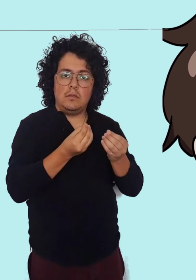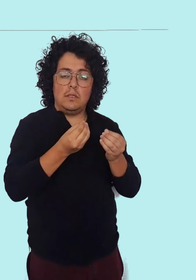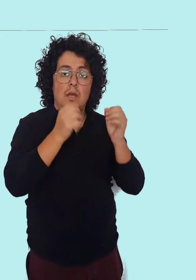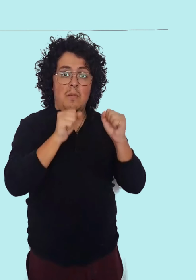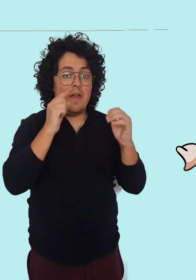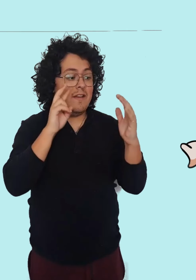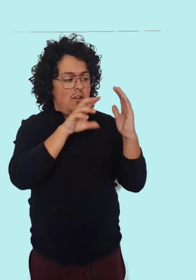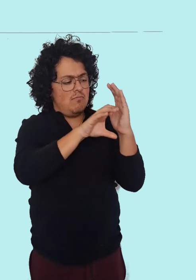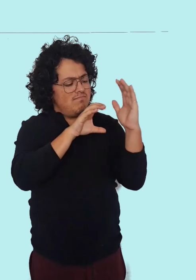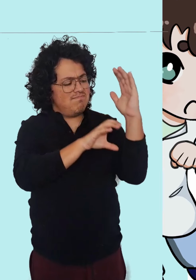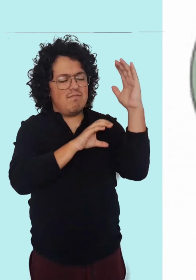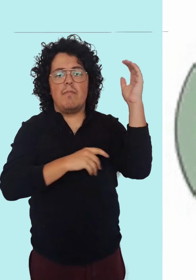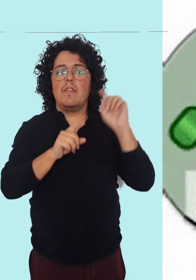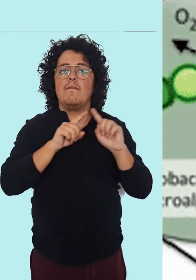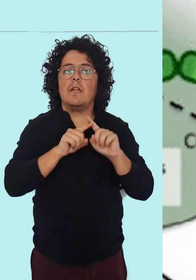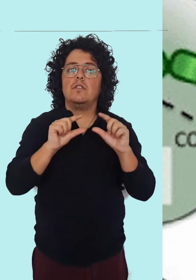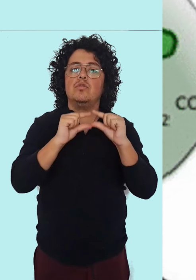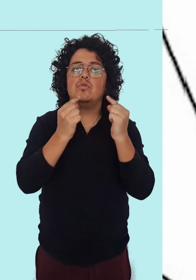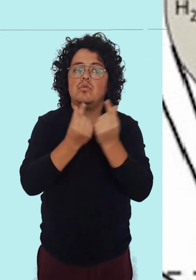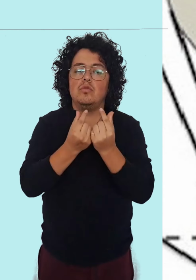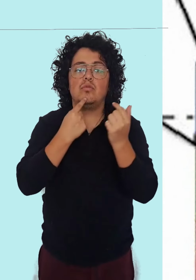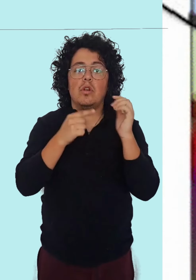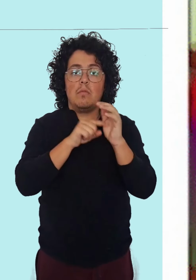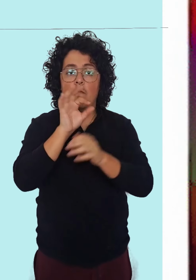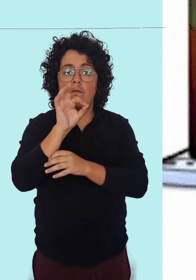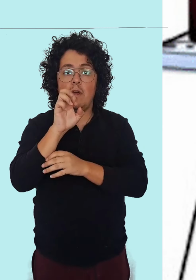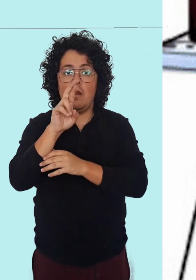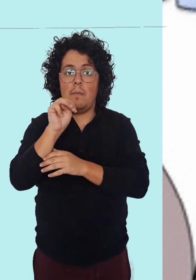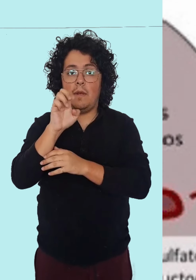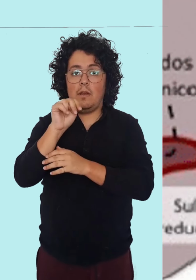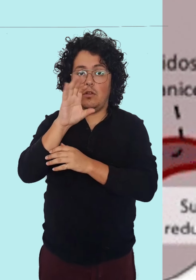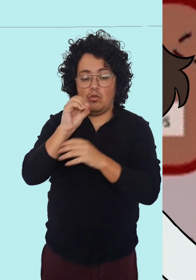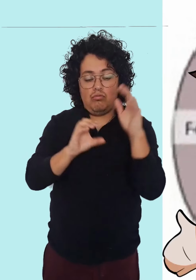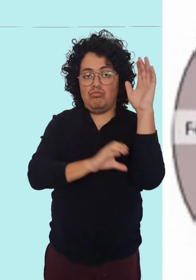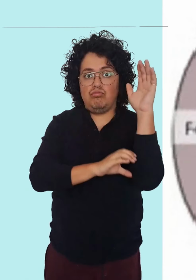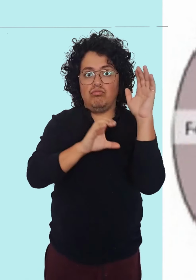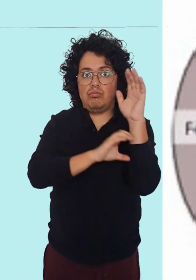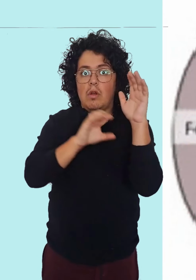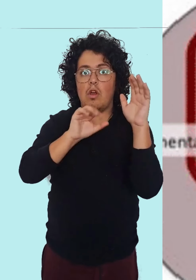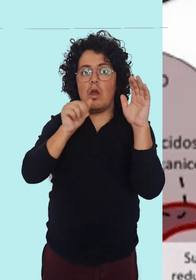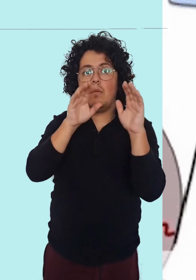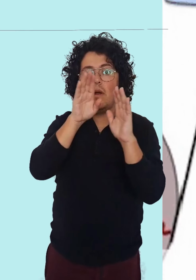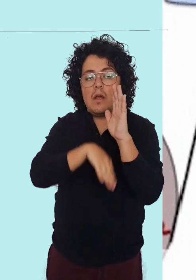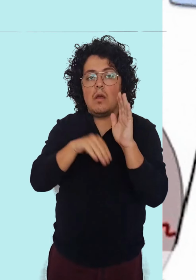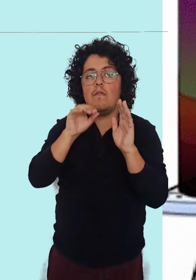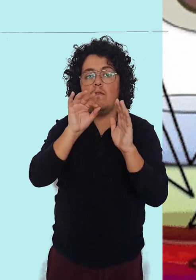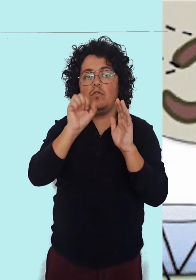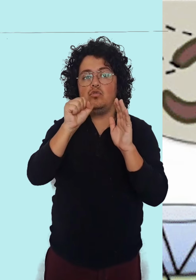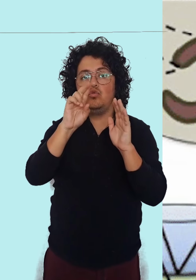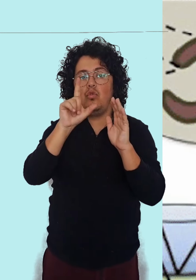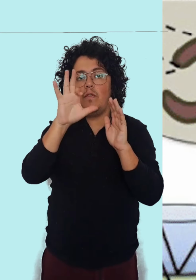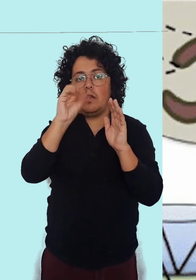La columna nos permite observar interacciones entre distintos grupos microbianos, como fermentadores, reductores de sulfato